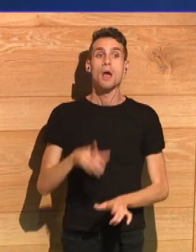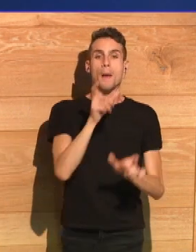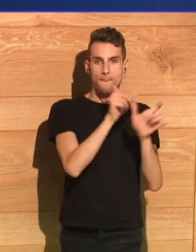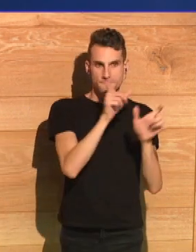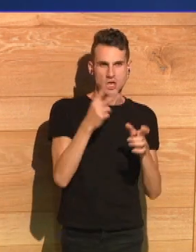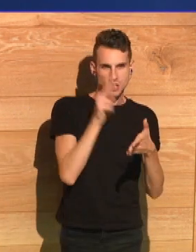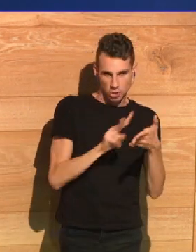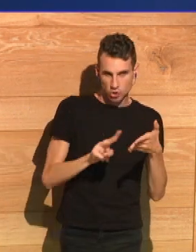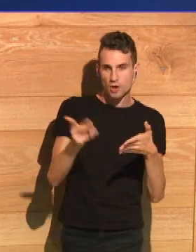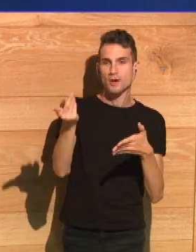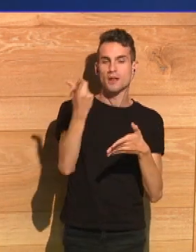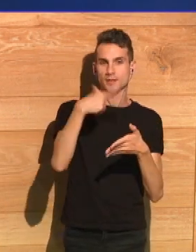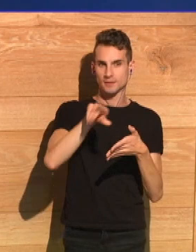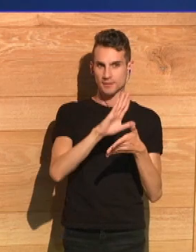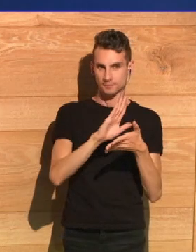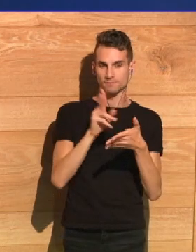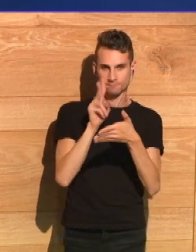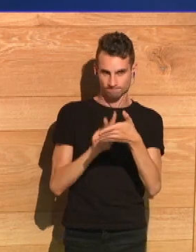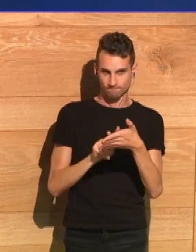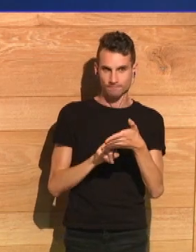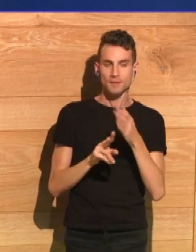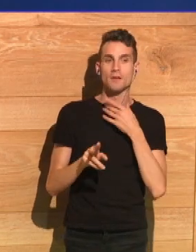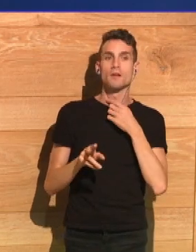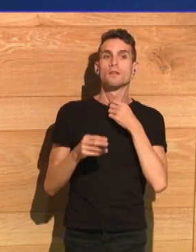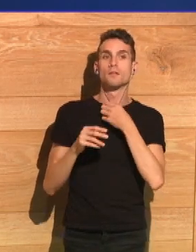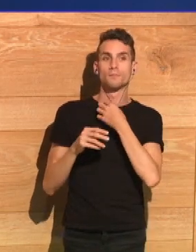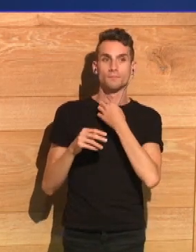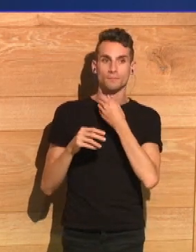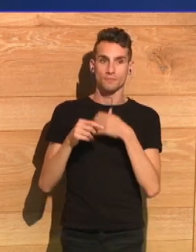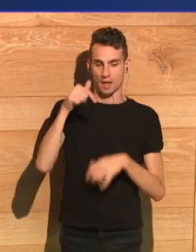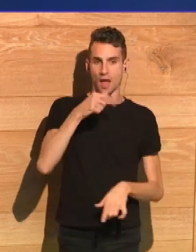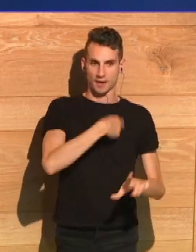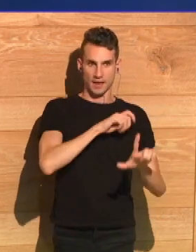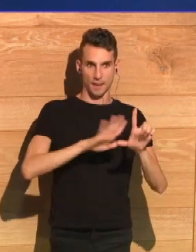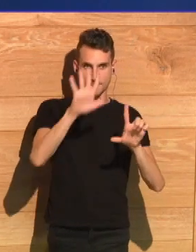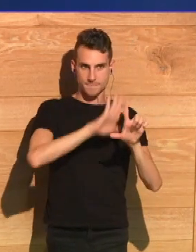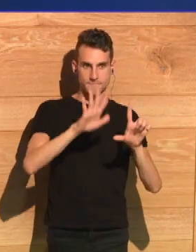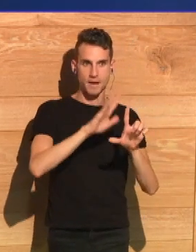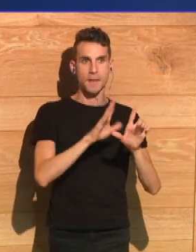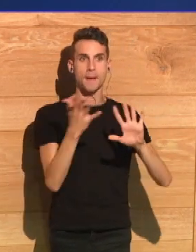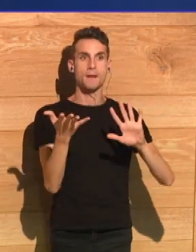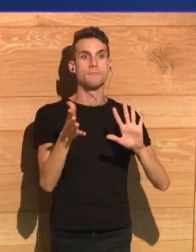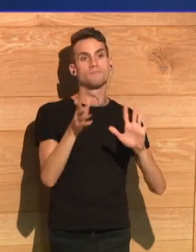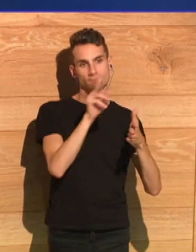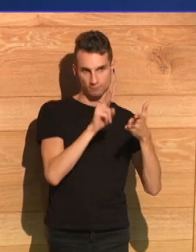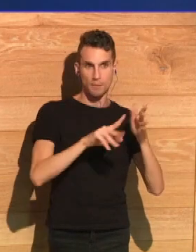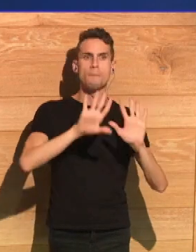Lectores, a muchísimo público. Aquí estamos hablando en España, te lee en todo el